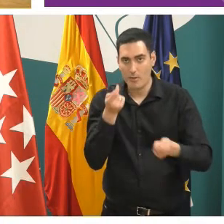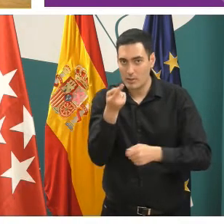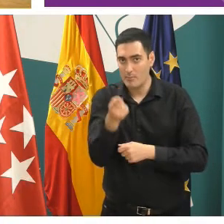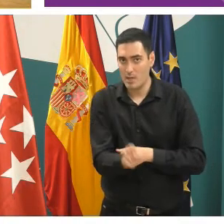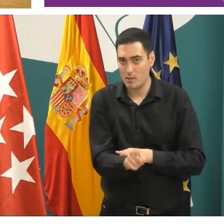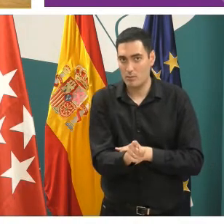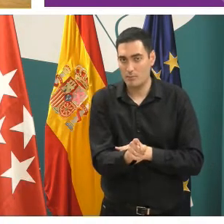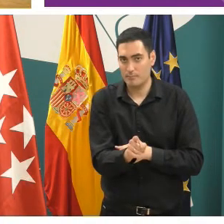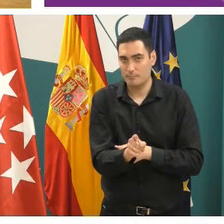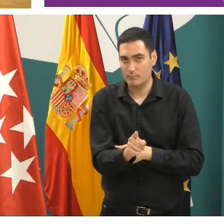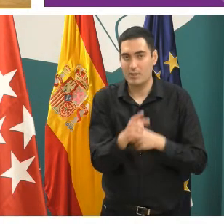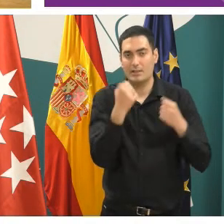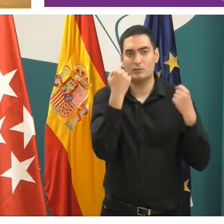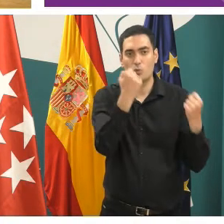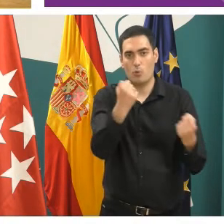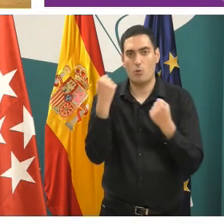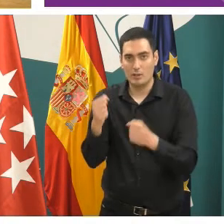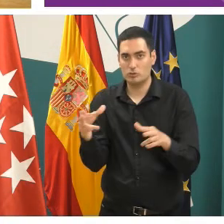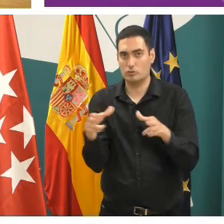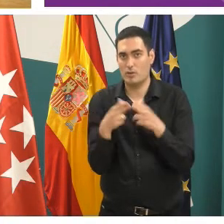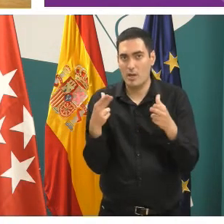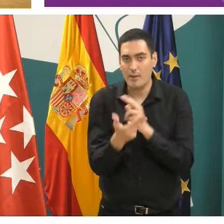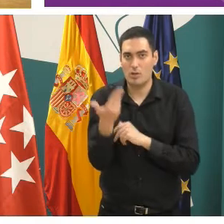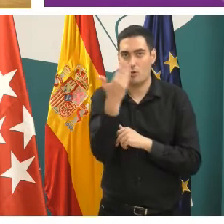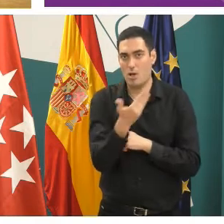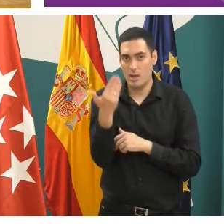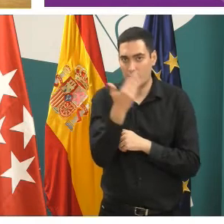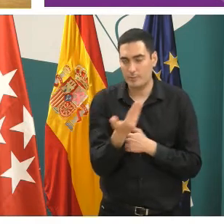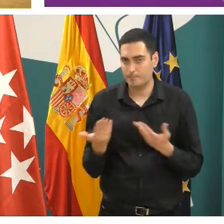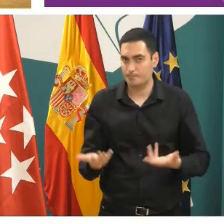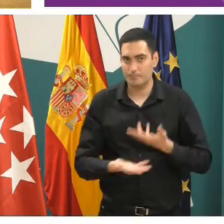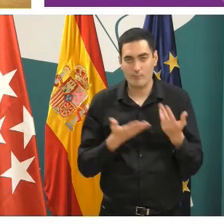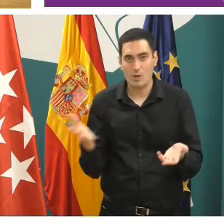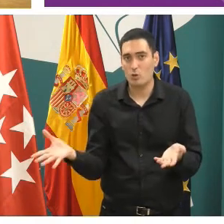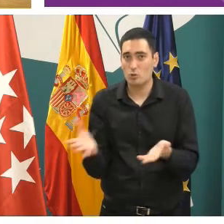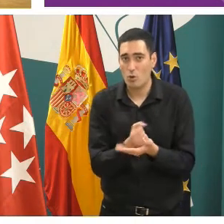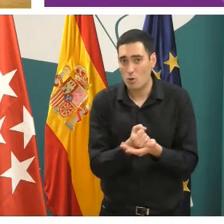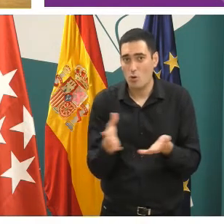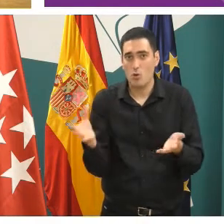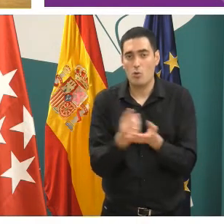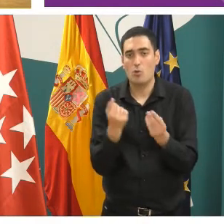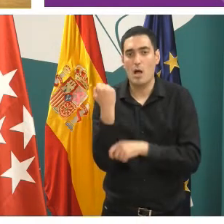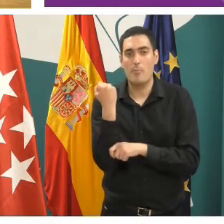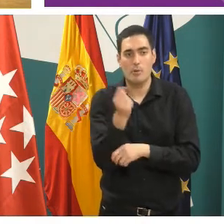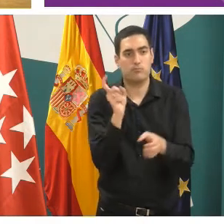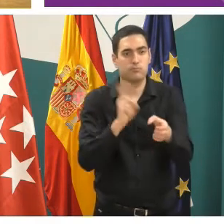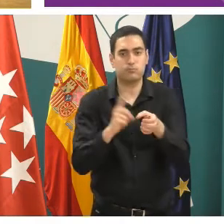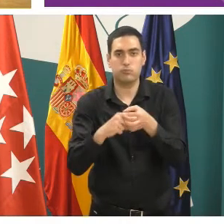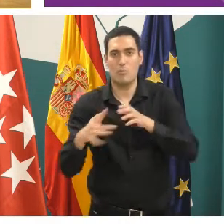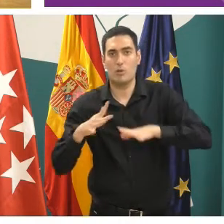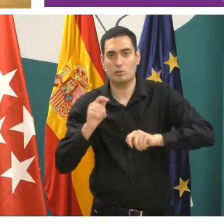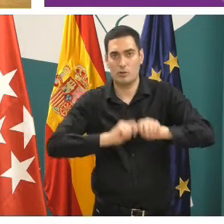también interinstitucional, sociedades, colegios, todo esto con el apoyo de la participación y el